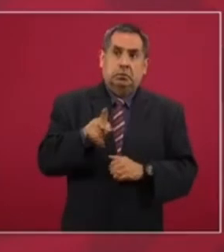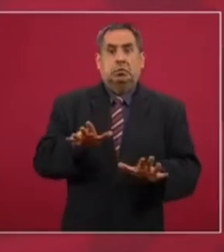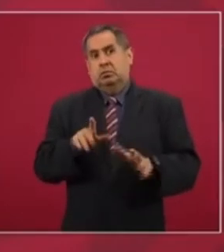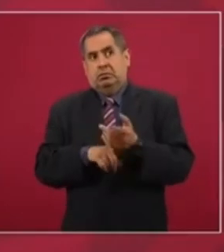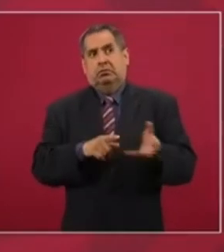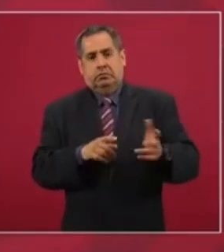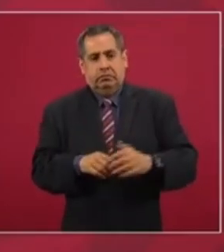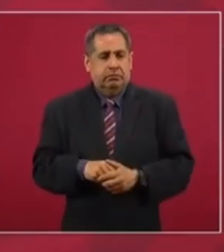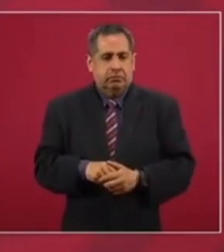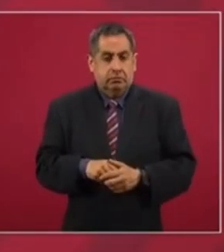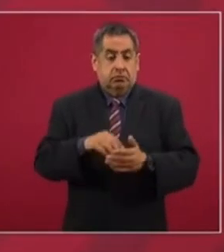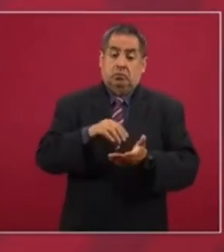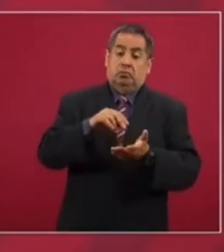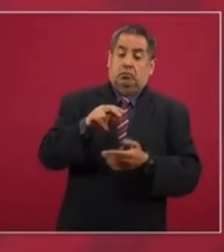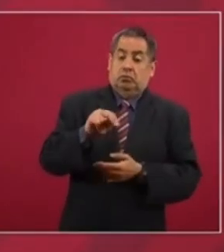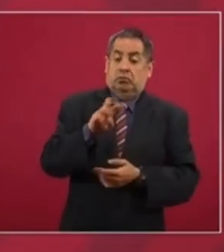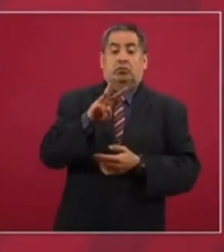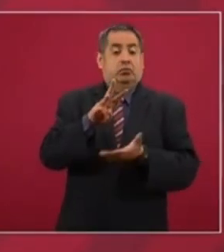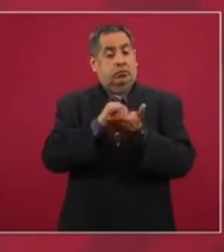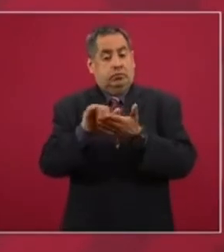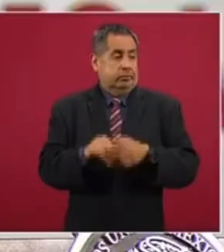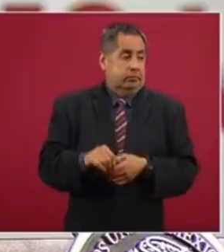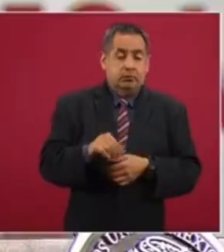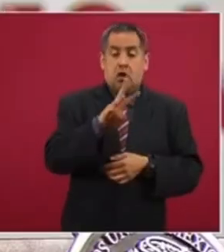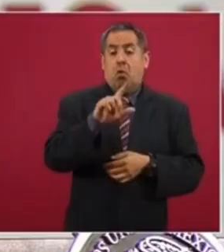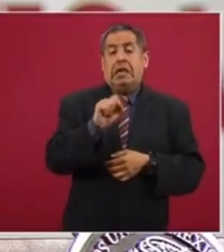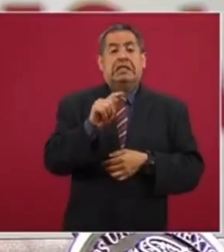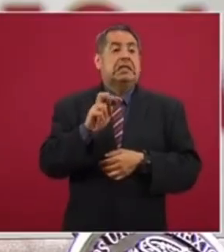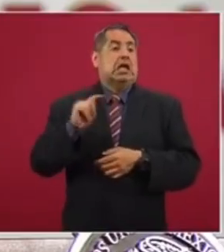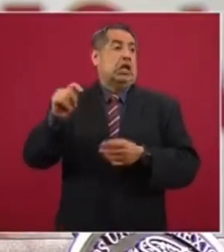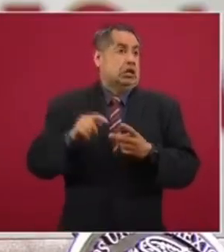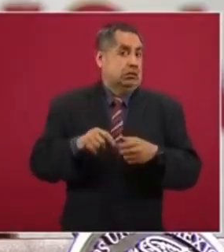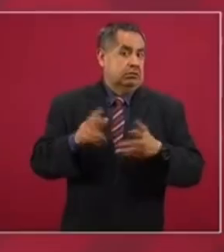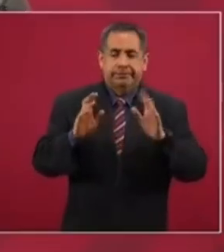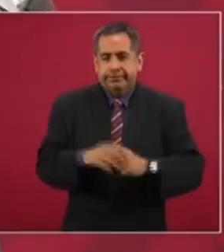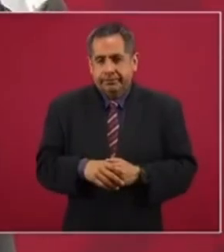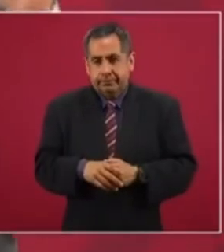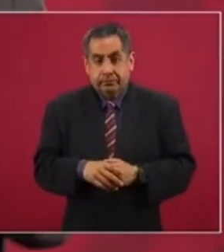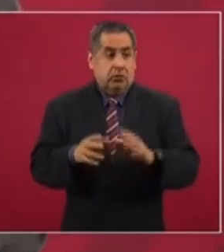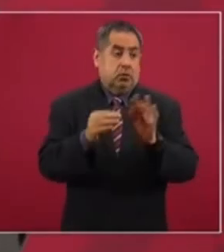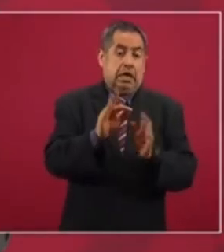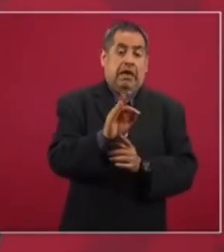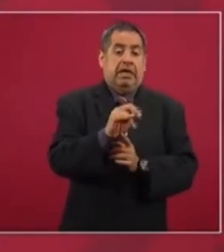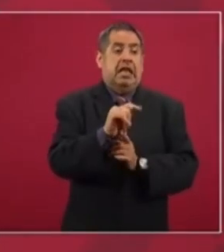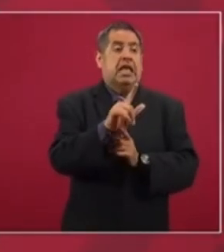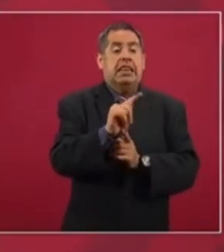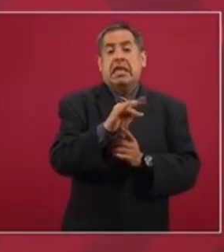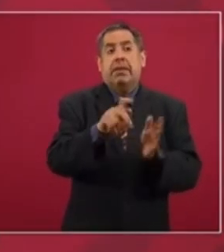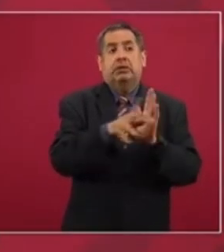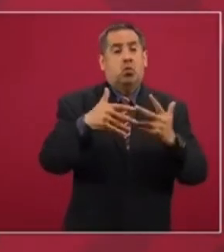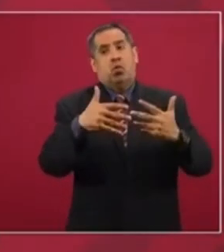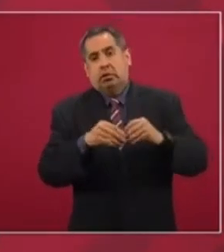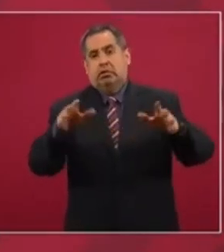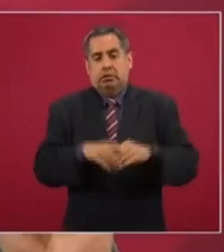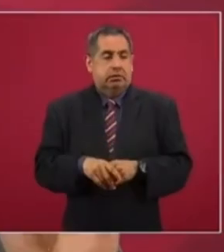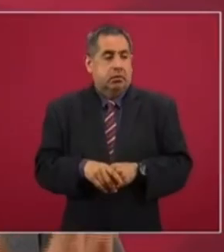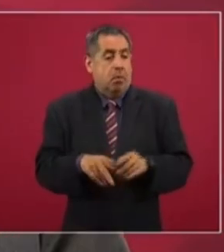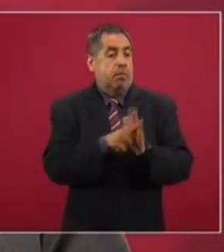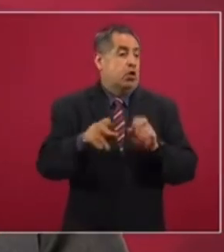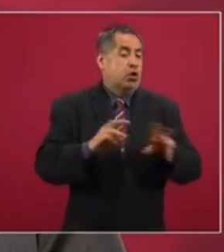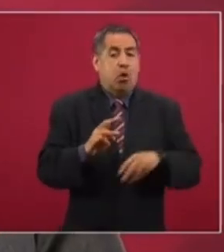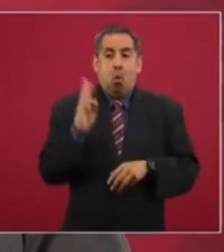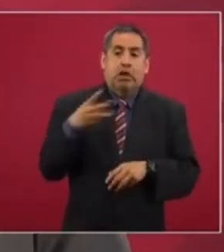¿no? New York Times, Wall Street Journal. Ya salió en el Financial Times. Ya salió en el Washington